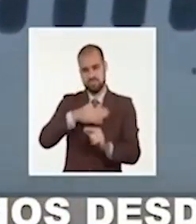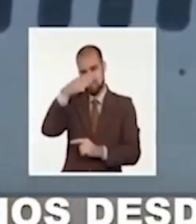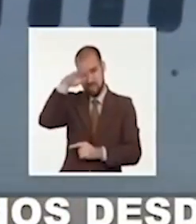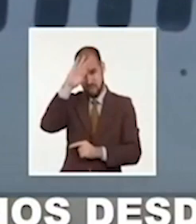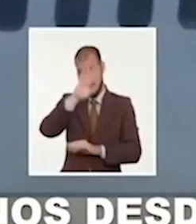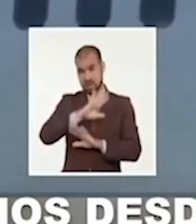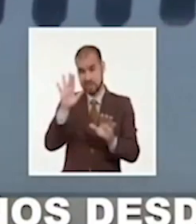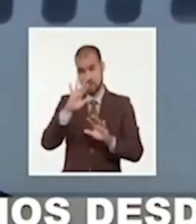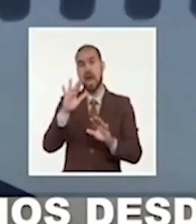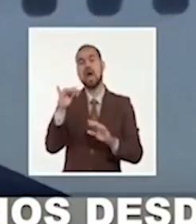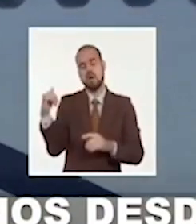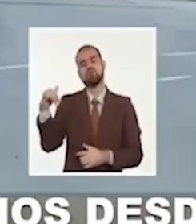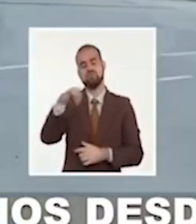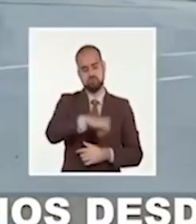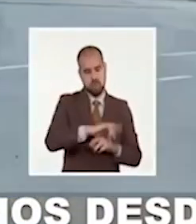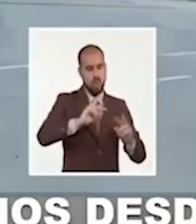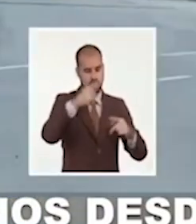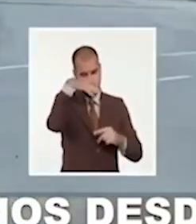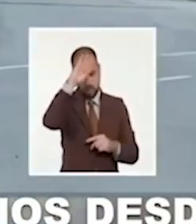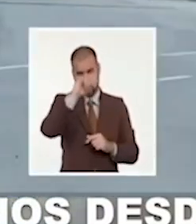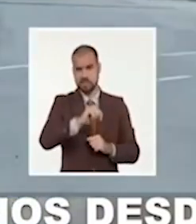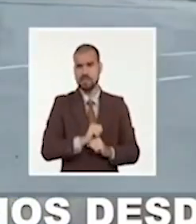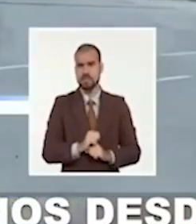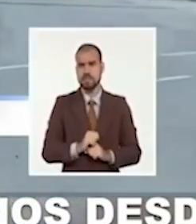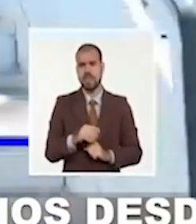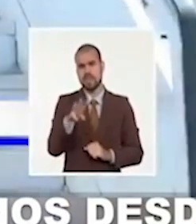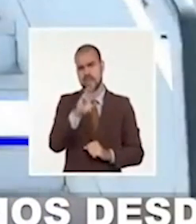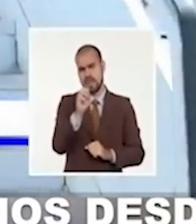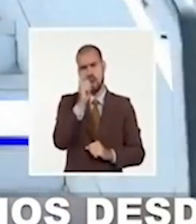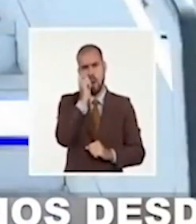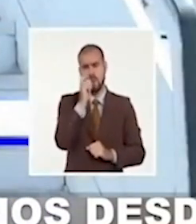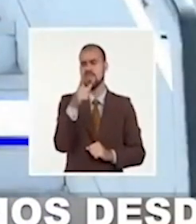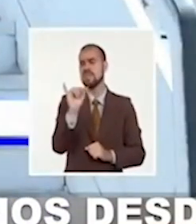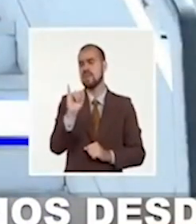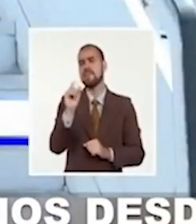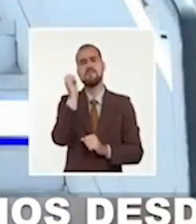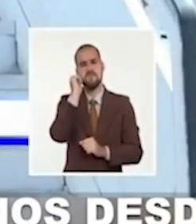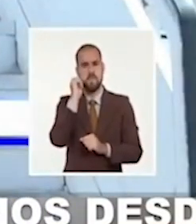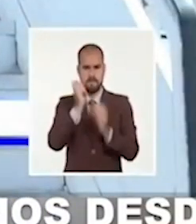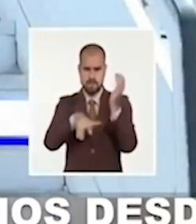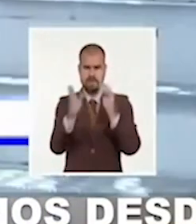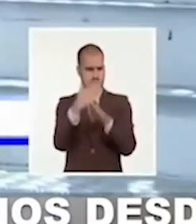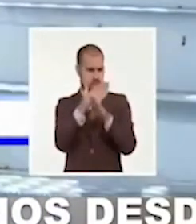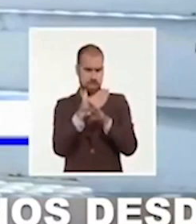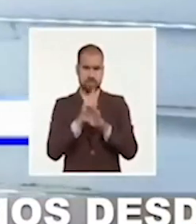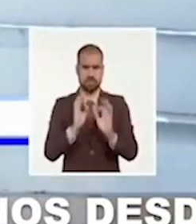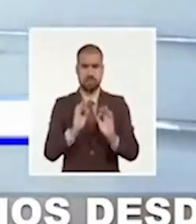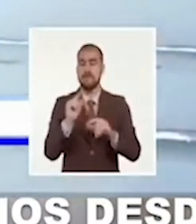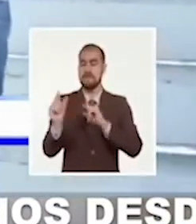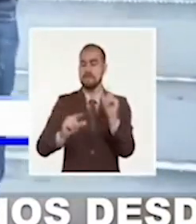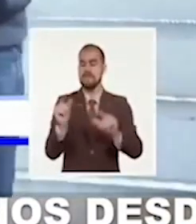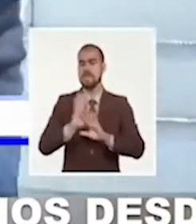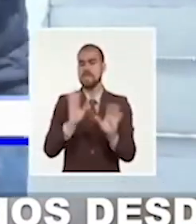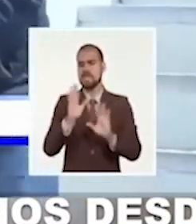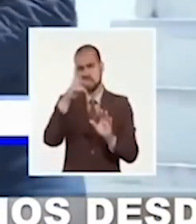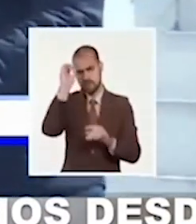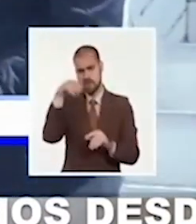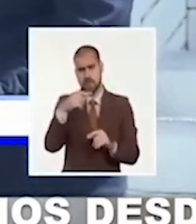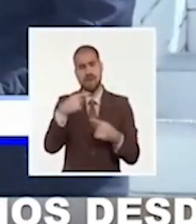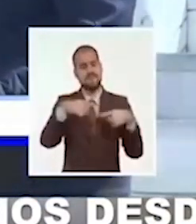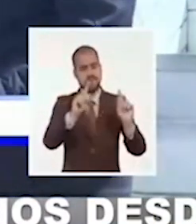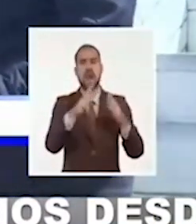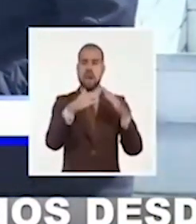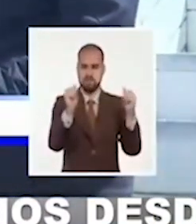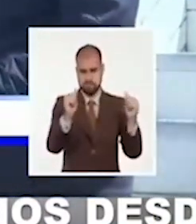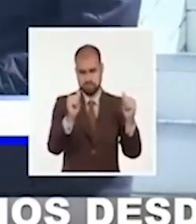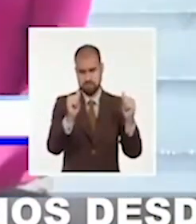hablar. El presidente de México, Andrés Manuel López Obrador, el izquierdista, pues anunció que va a viajar a Cuba y entre los temas que va a hablar